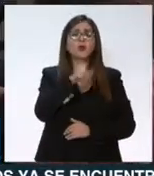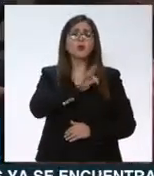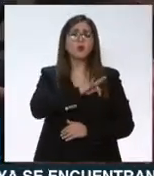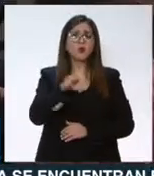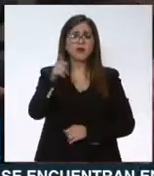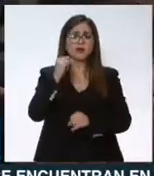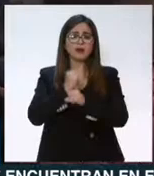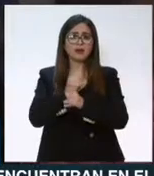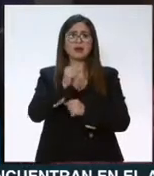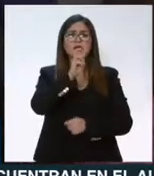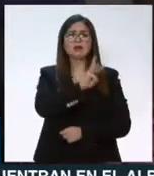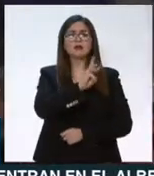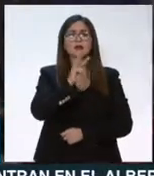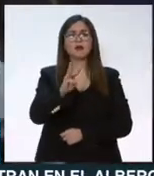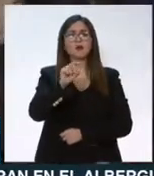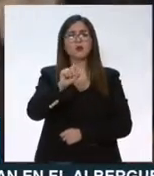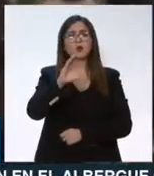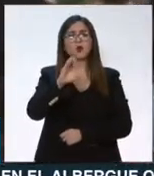Tome nota, es